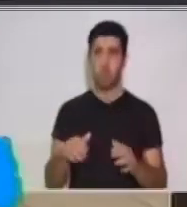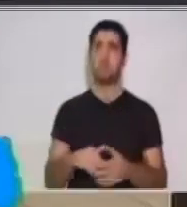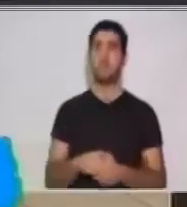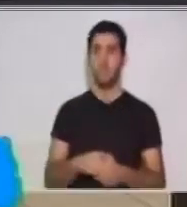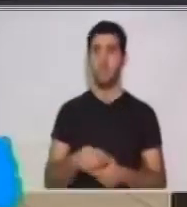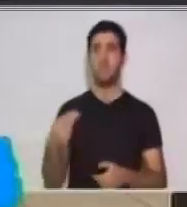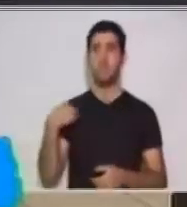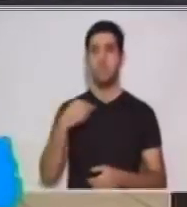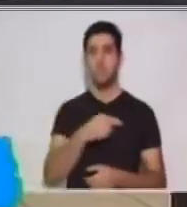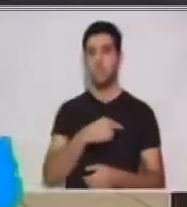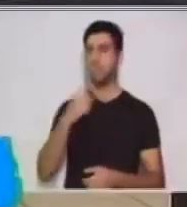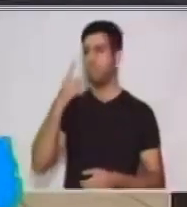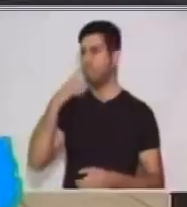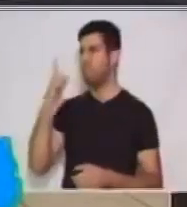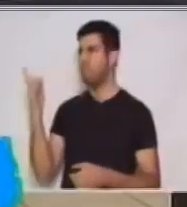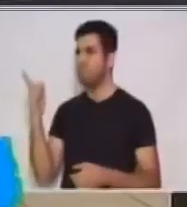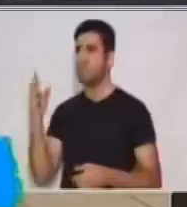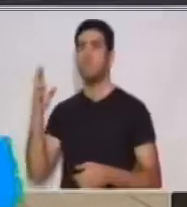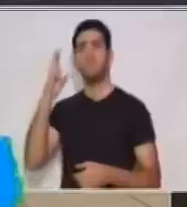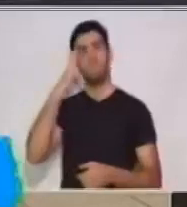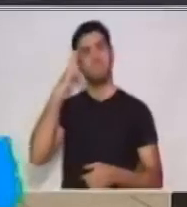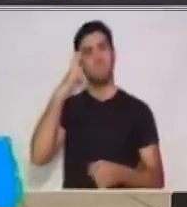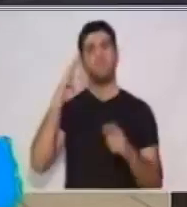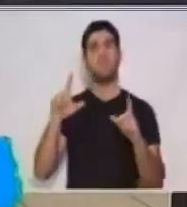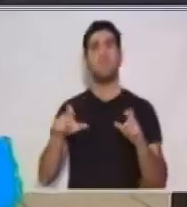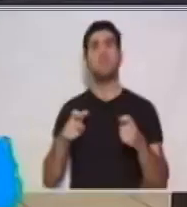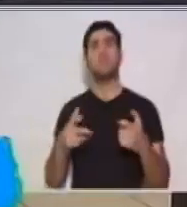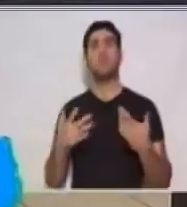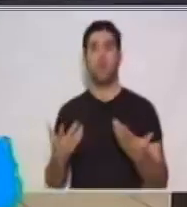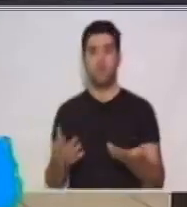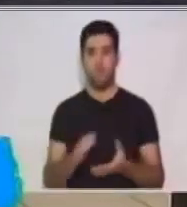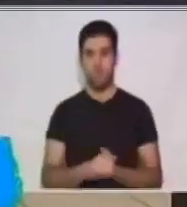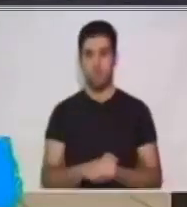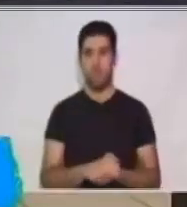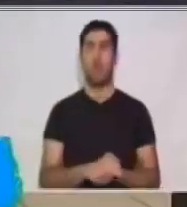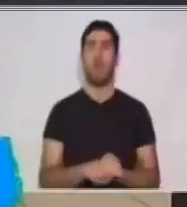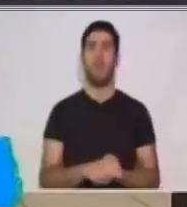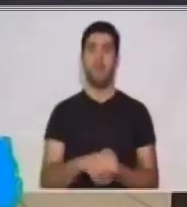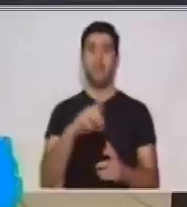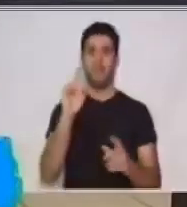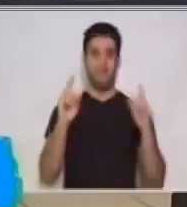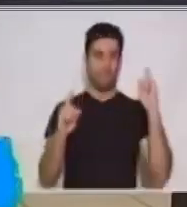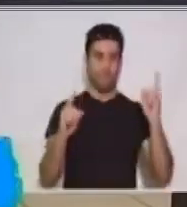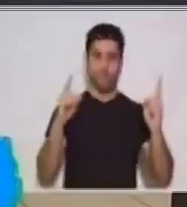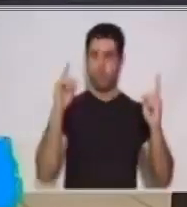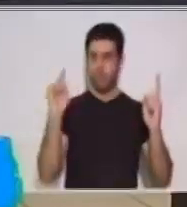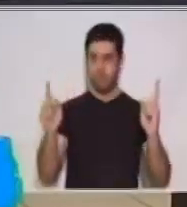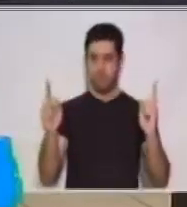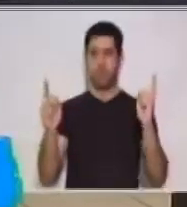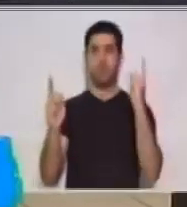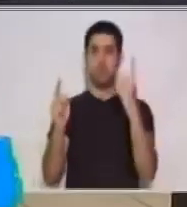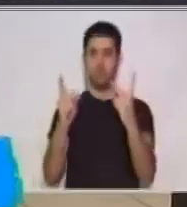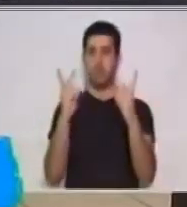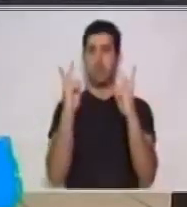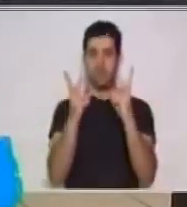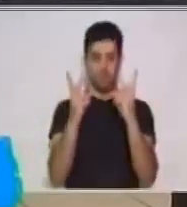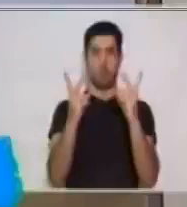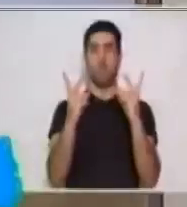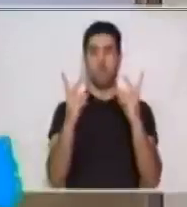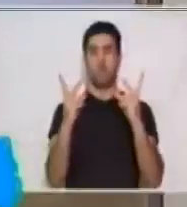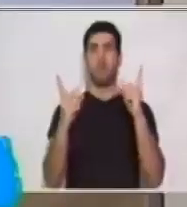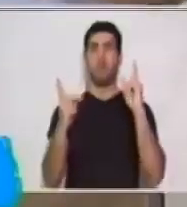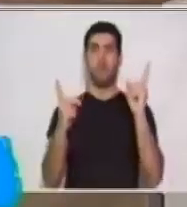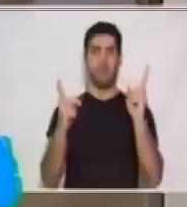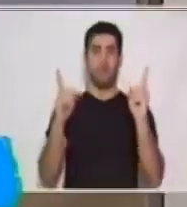veamos entonces, recordemos, ¿verdad? ¿Quiénes son nuestros extremos entonces en este problema?